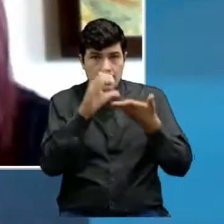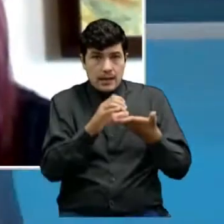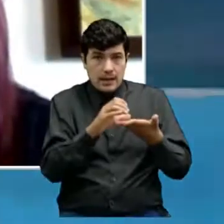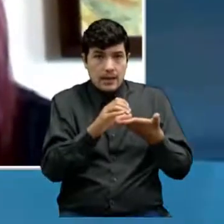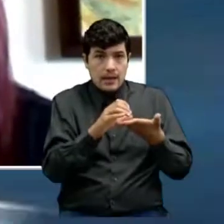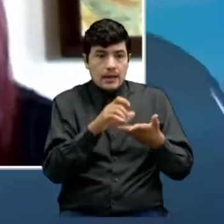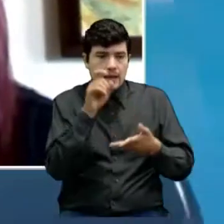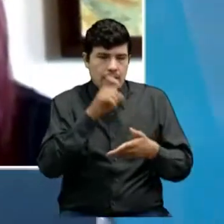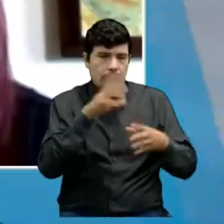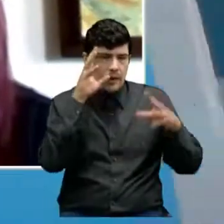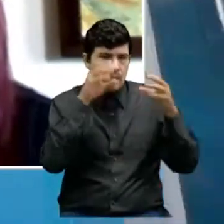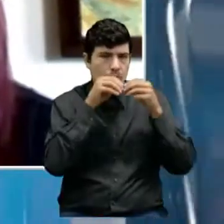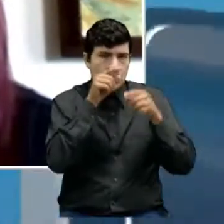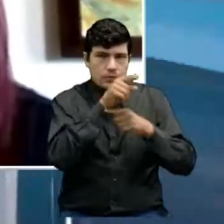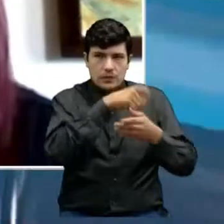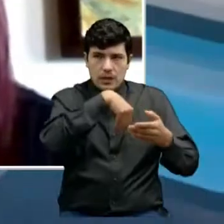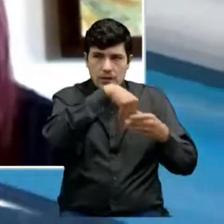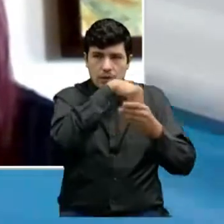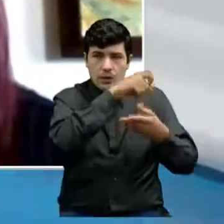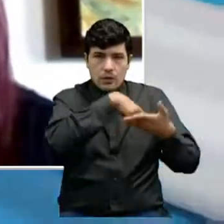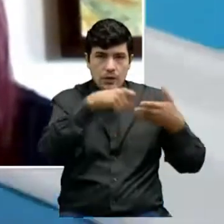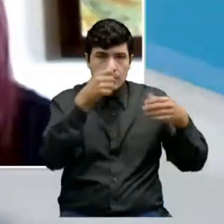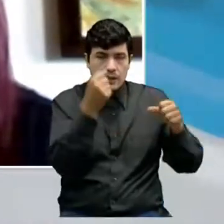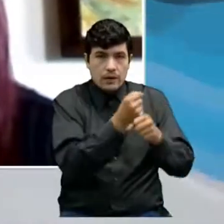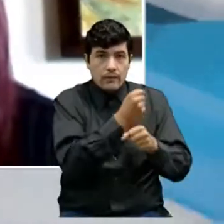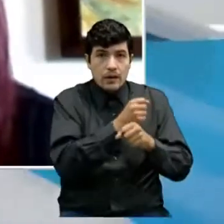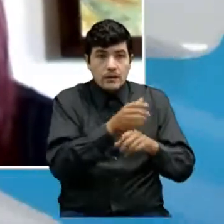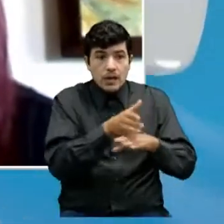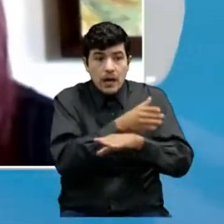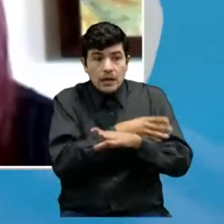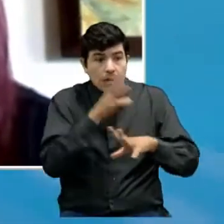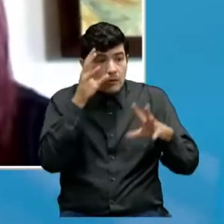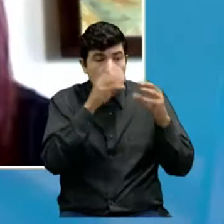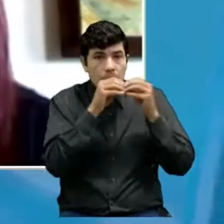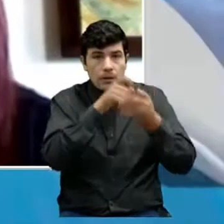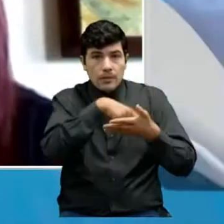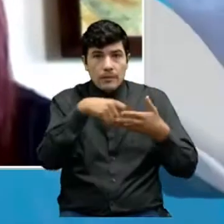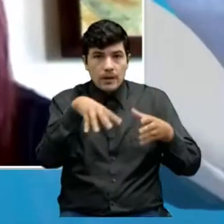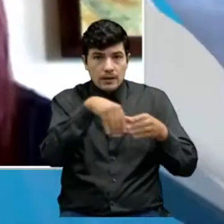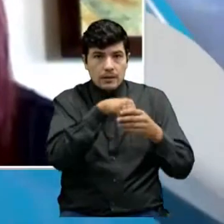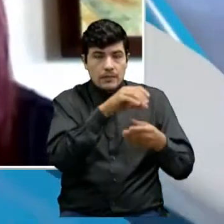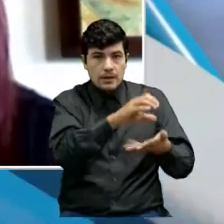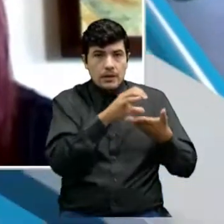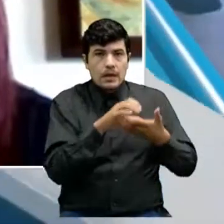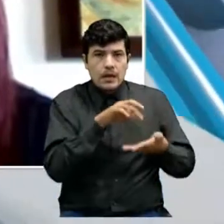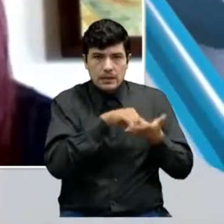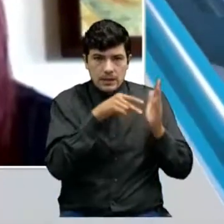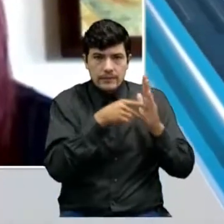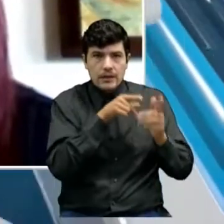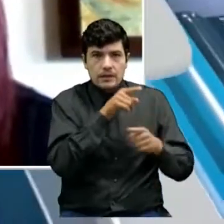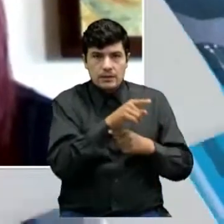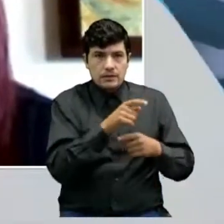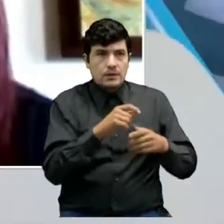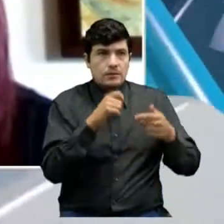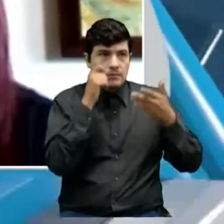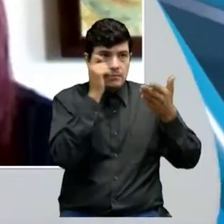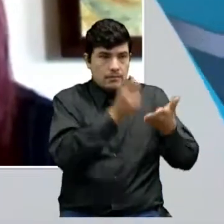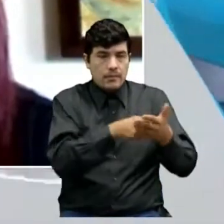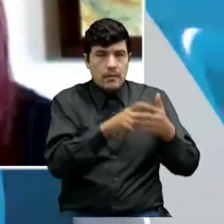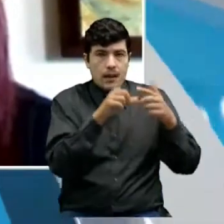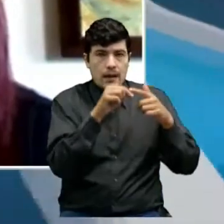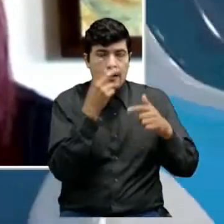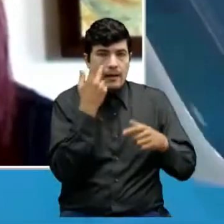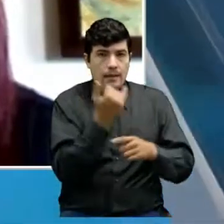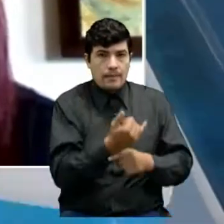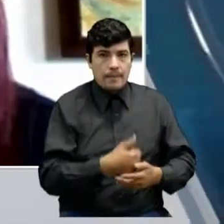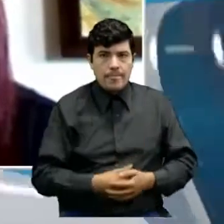como tal en nuestros contratos de trabajo. Si no está acordado como extrasalarial, es salario. Todo eso hace base para la prima. Doctora Marta, ¿y